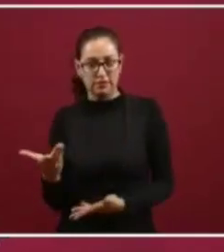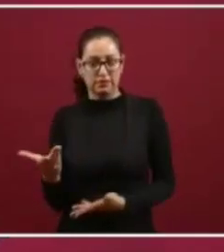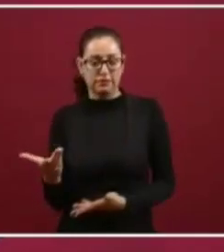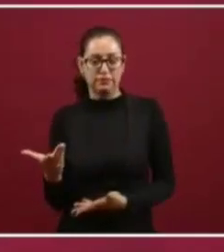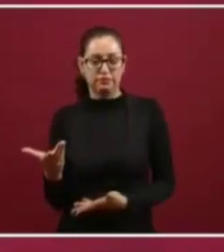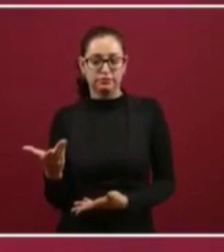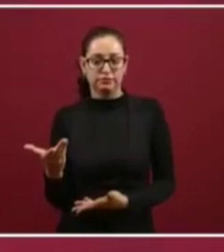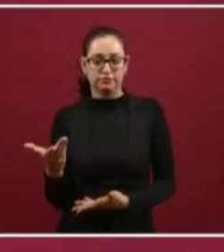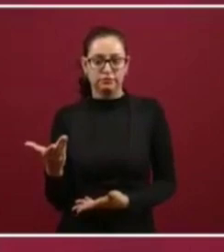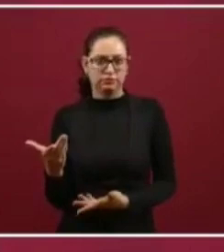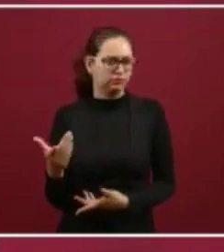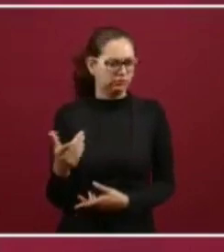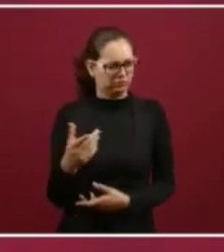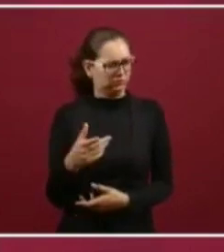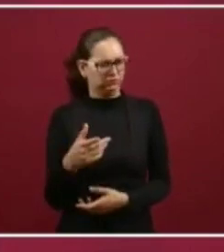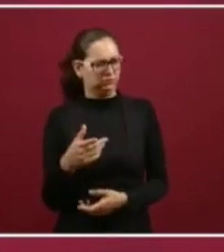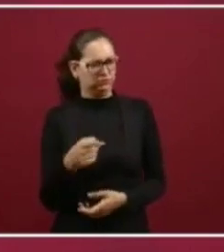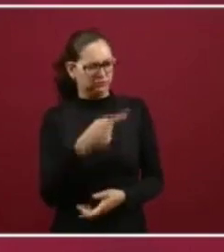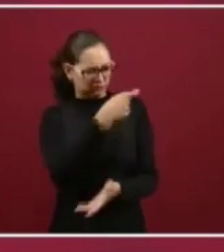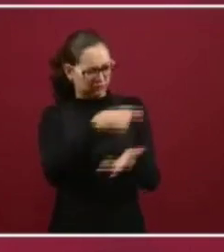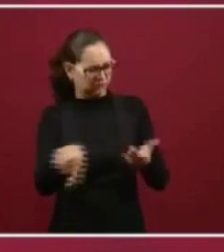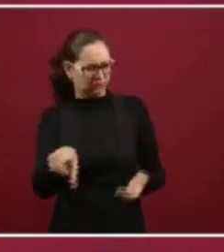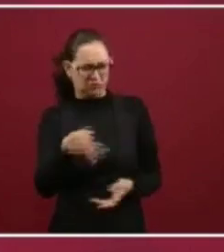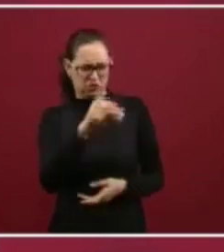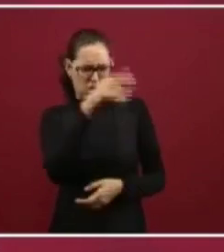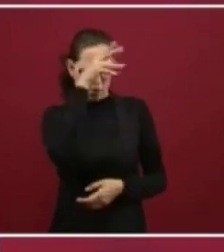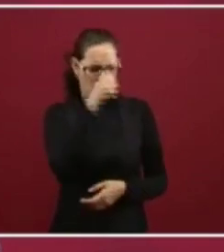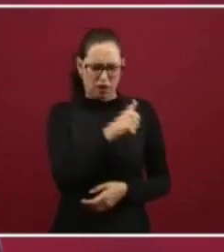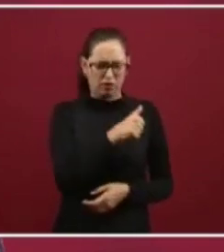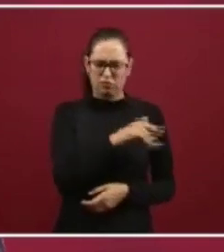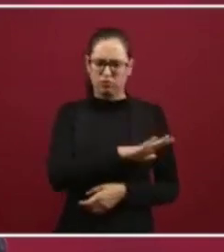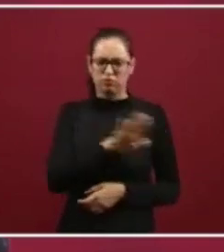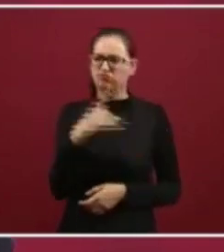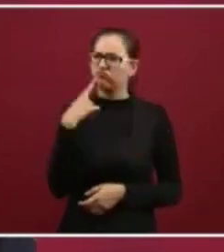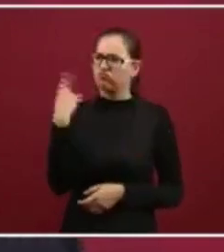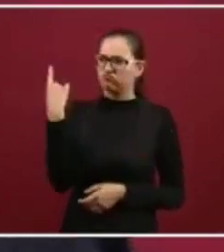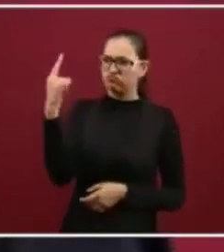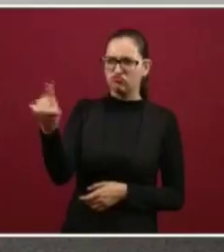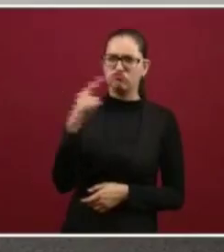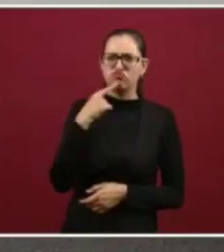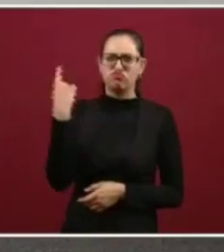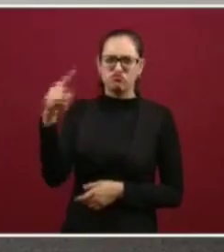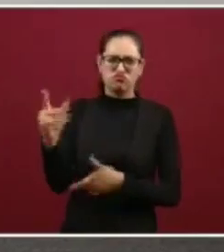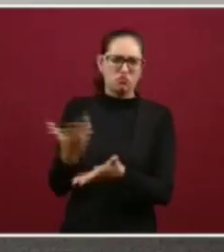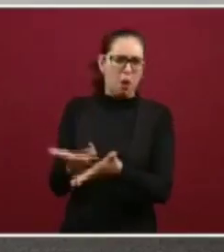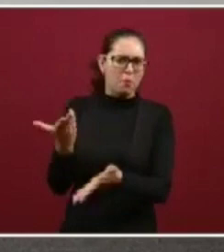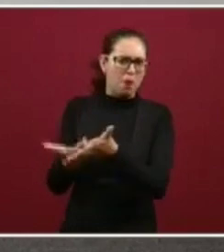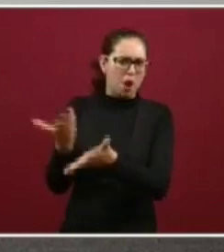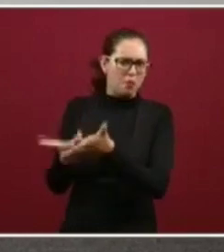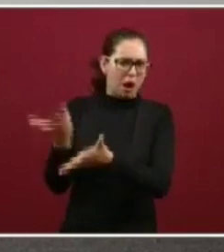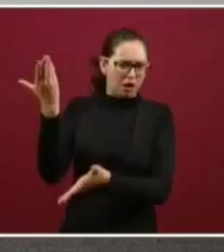que se opusieron a la compra y se presentaron denuncias